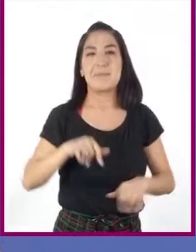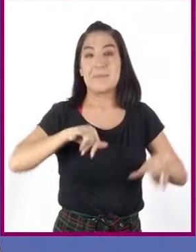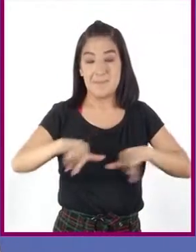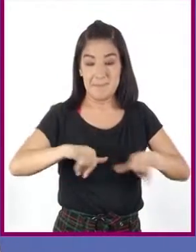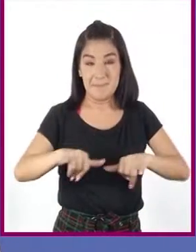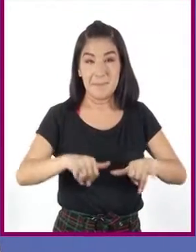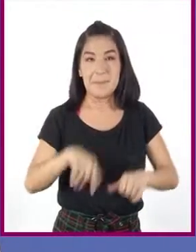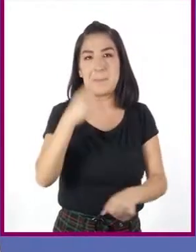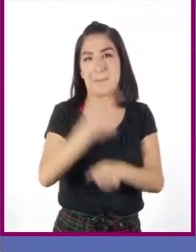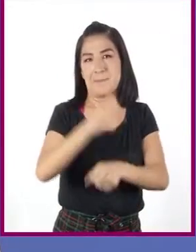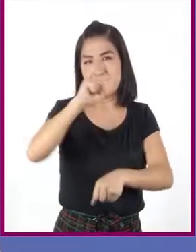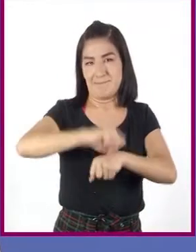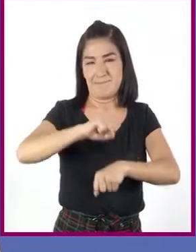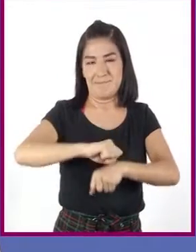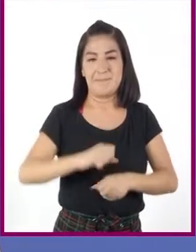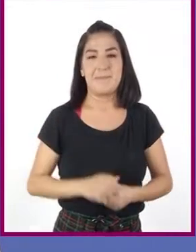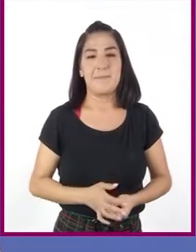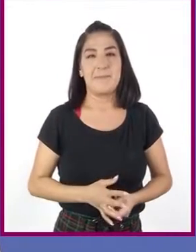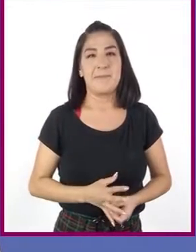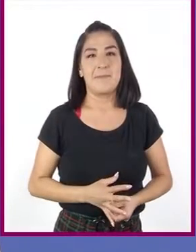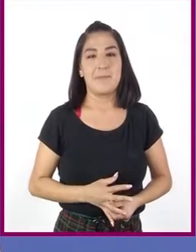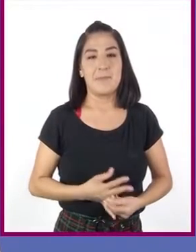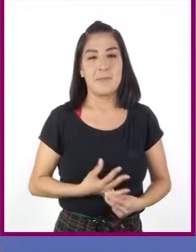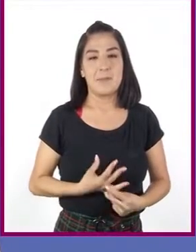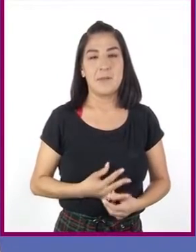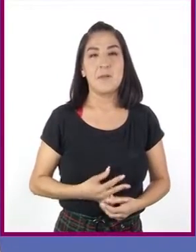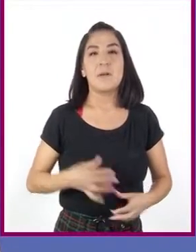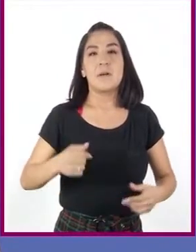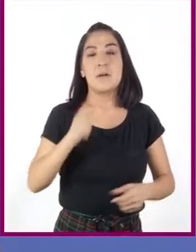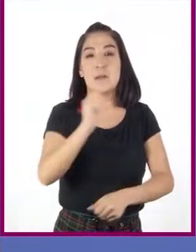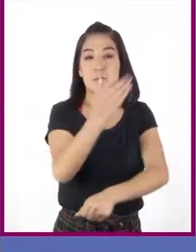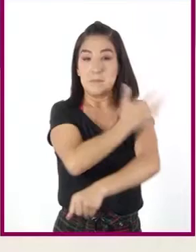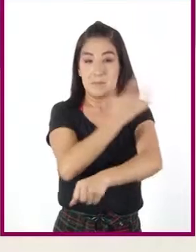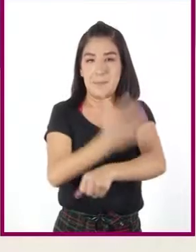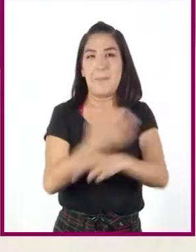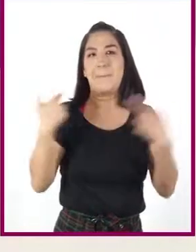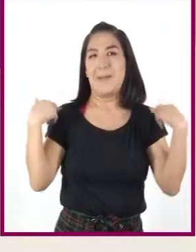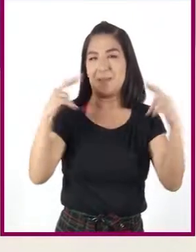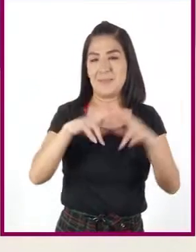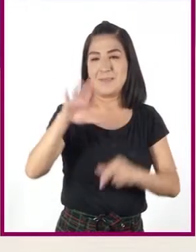de primer grado y nos acompaña el profesor César Zúñiga.